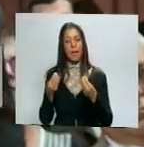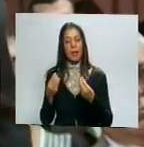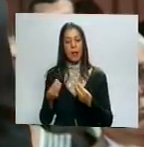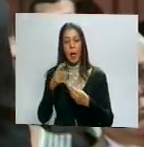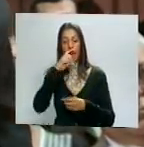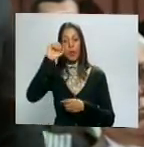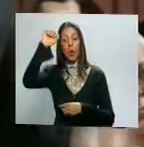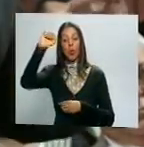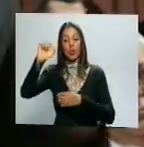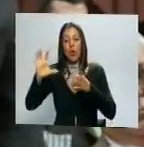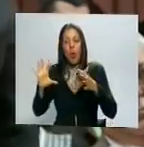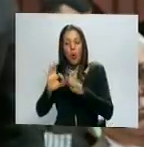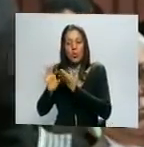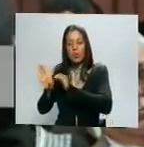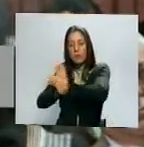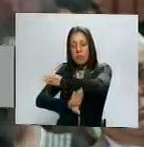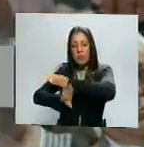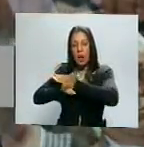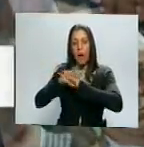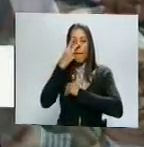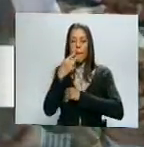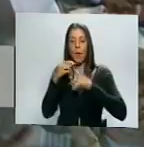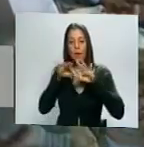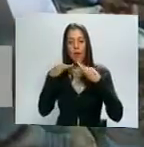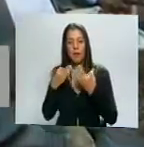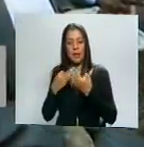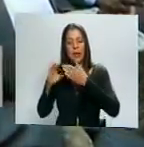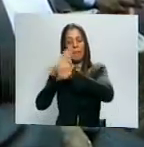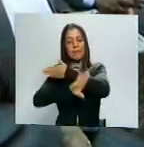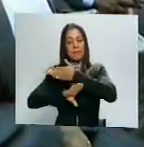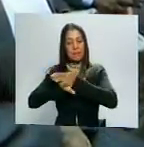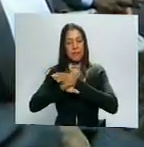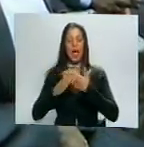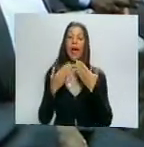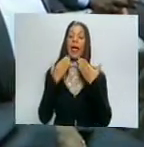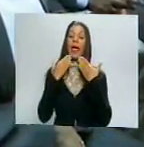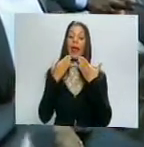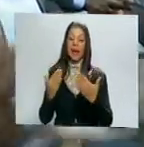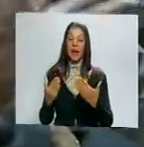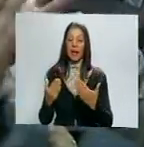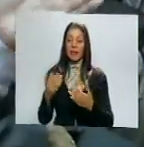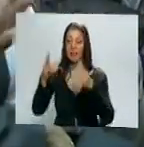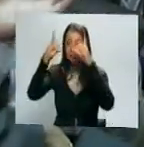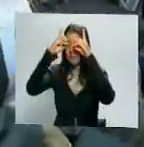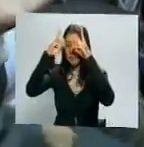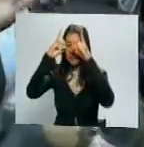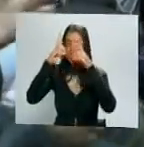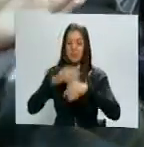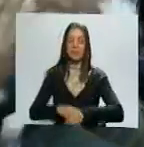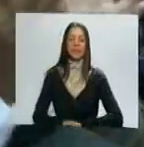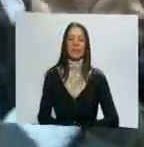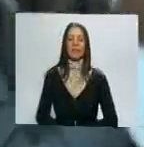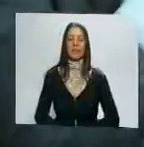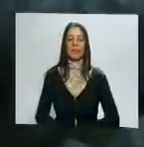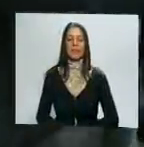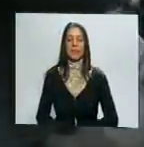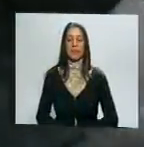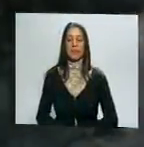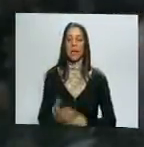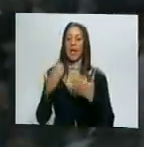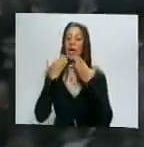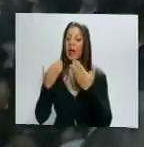presidente de la República, a las familias venezolanas. Muchísimas gracias, presidenta. Muchas gracias